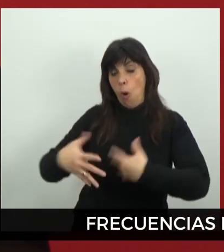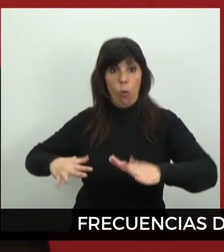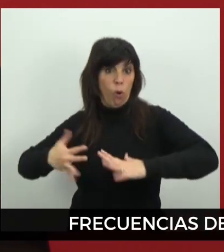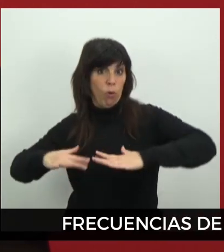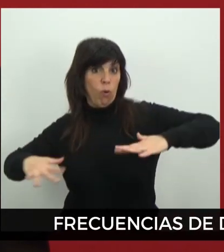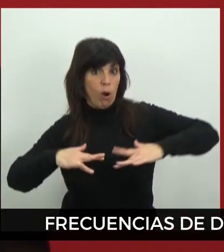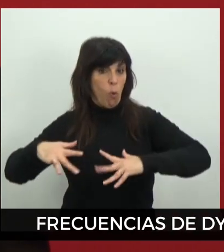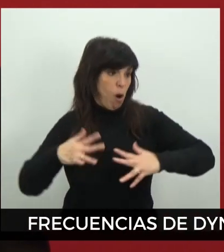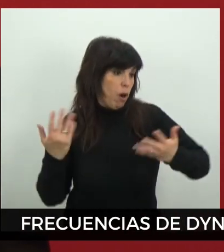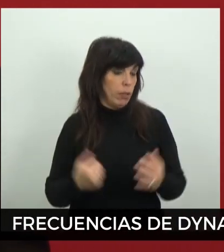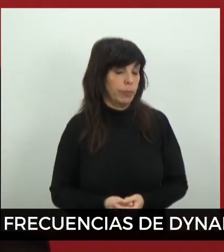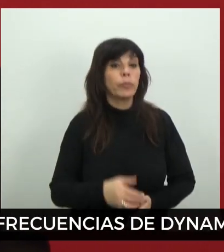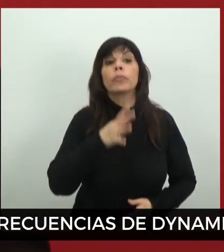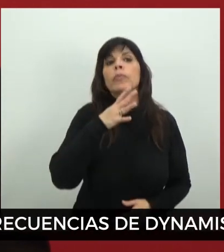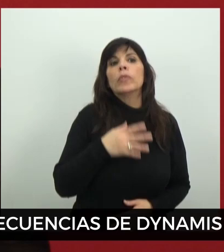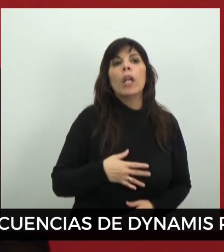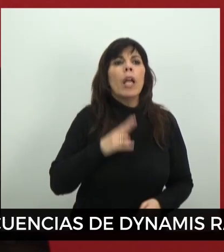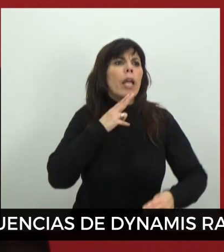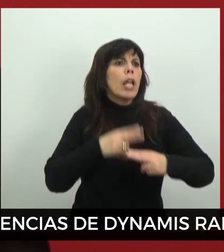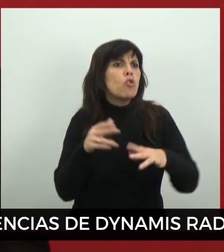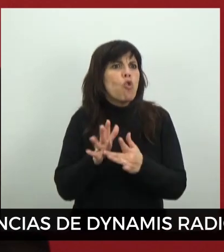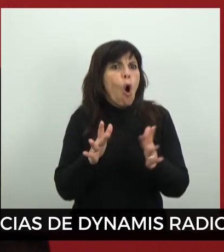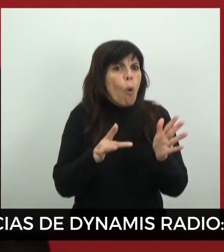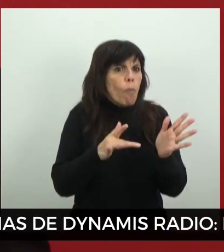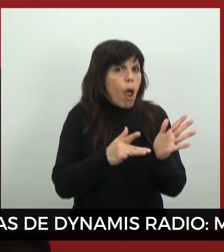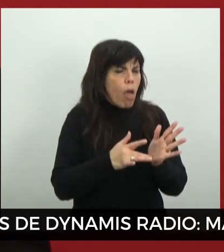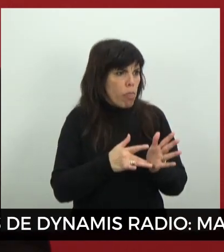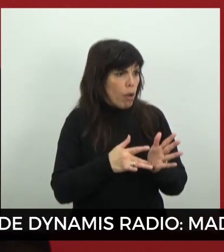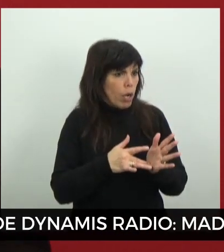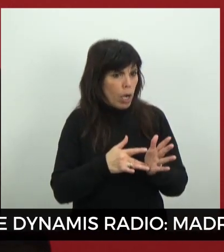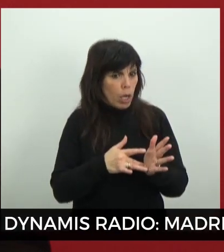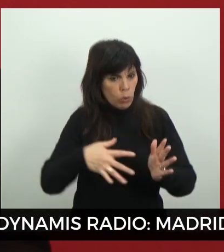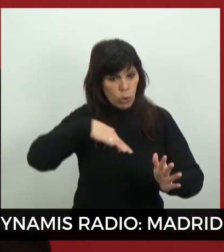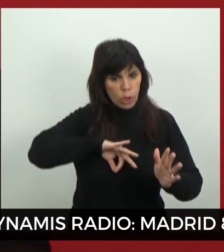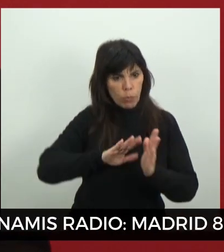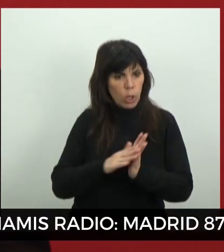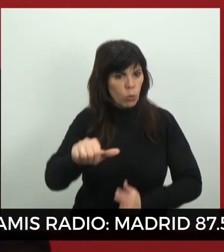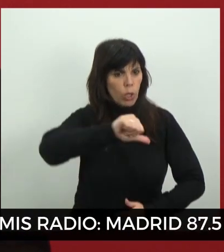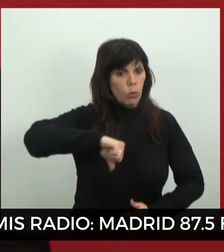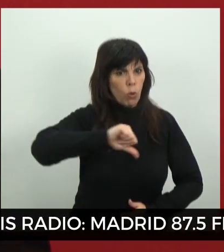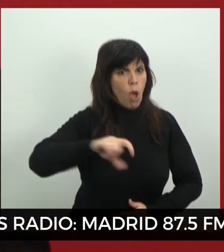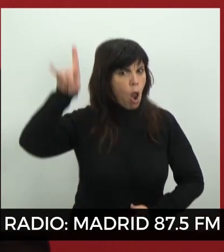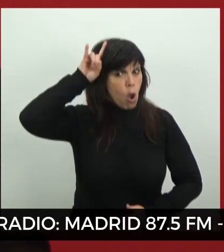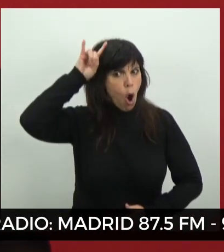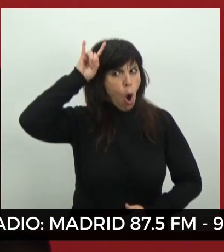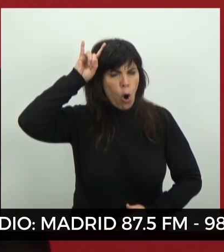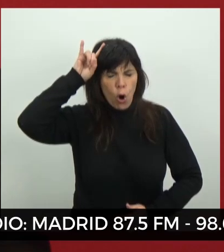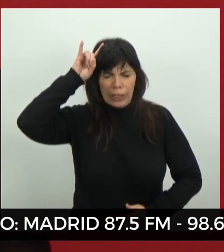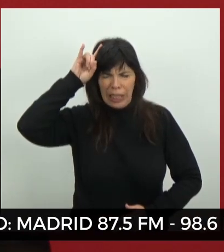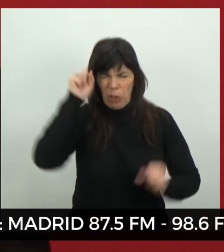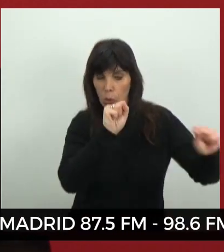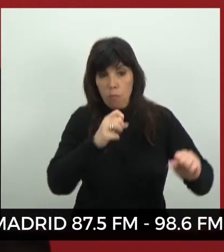demonio puede resistir al poderoso nombre de Jesucristo y a la unción del Espíritu Santo. Las cosas van